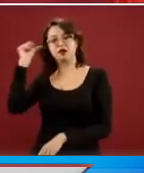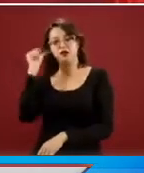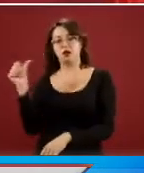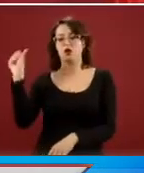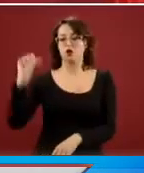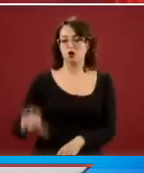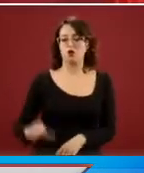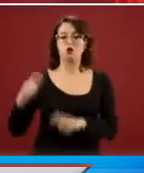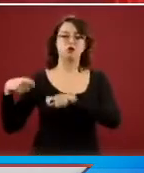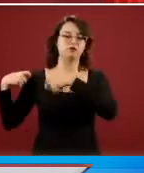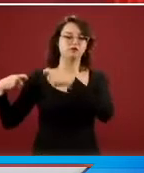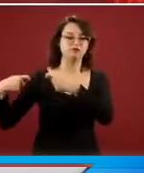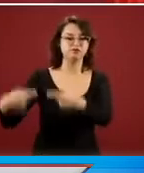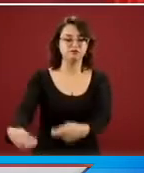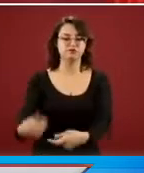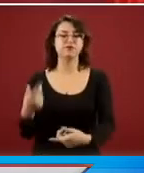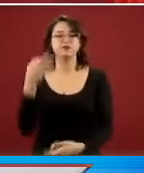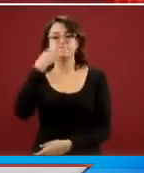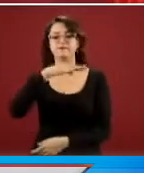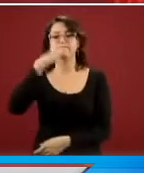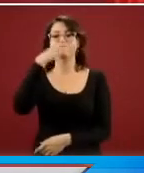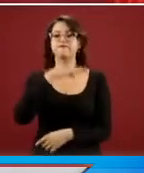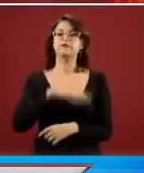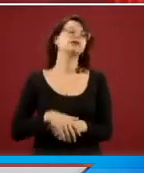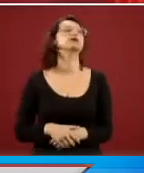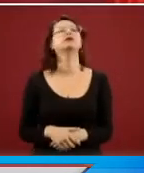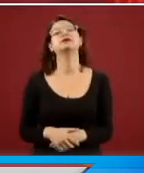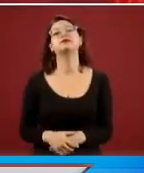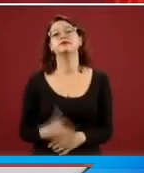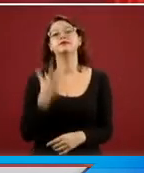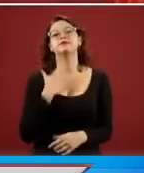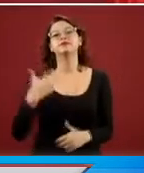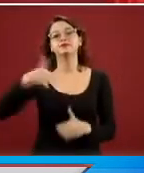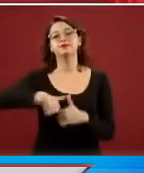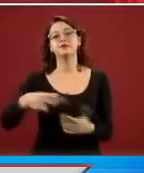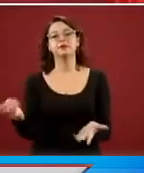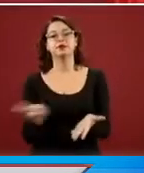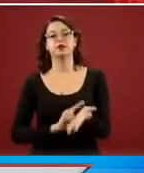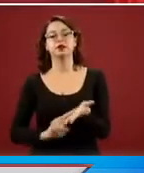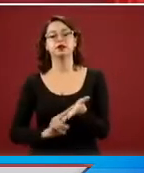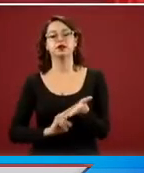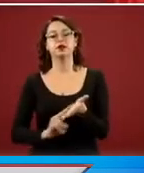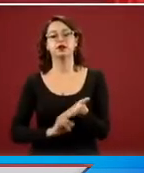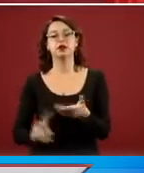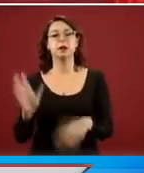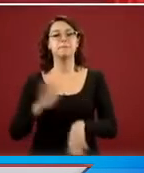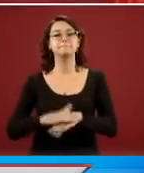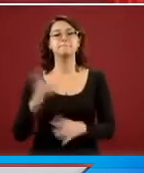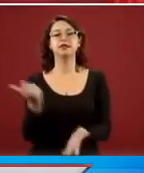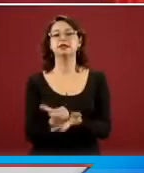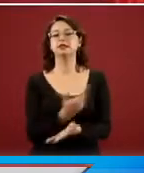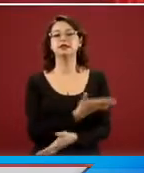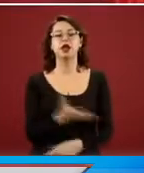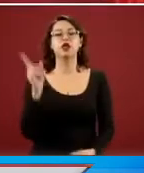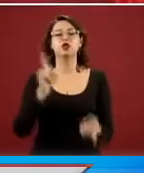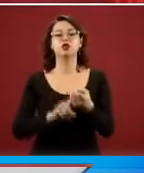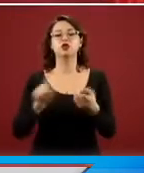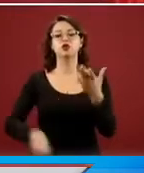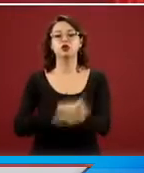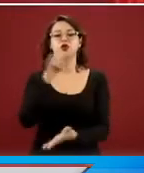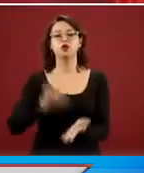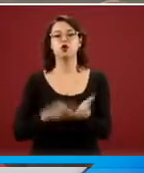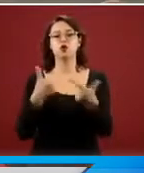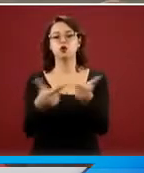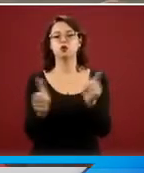marca Tomsa a 11 pesos por litro. Con precio bajo, gasolina regular marca Orsan a 19.29, gasolina premium